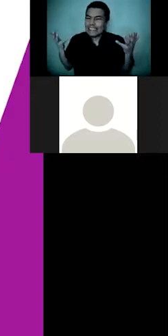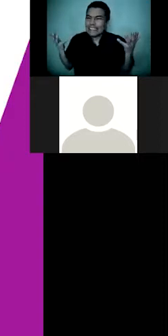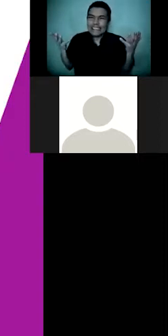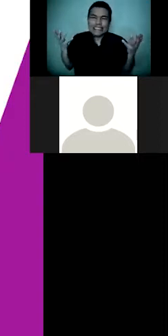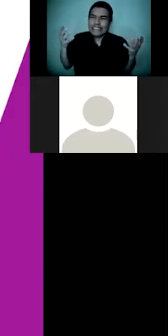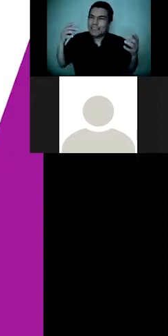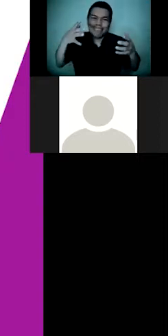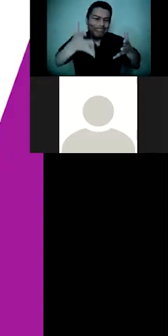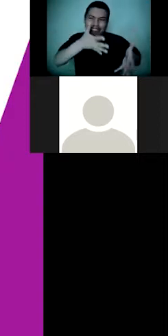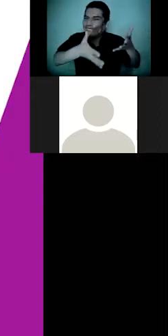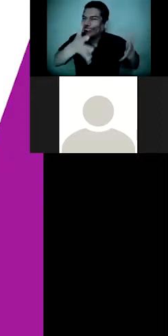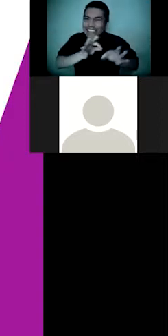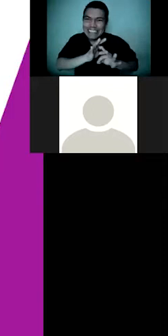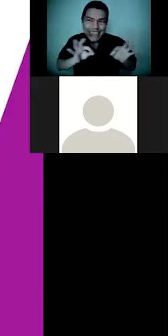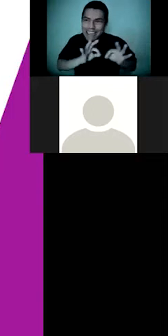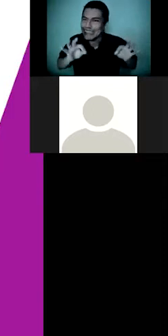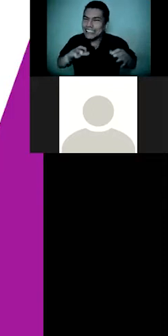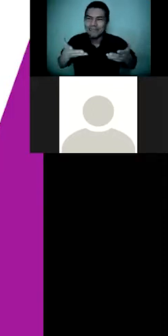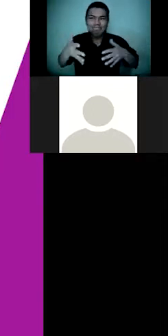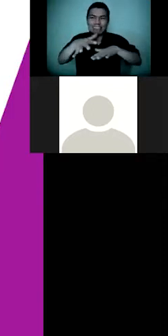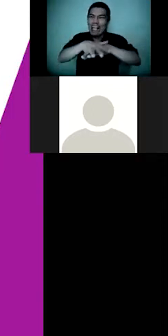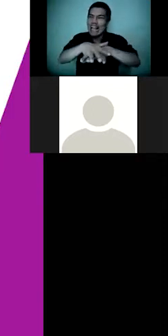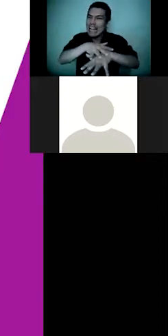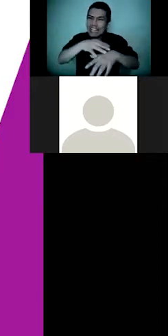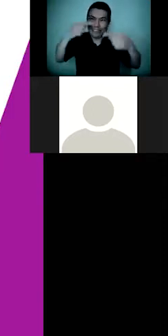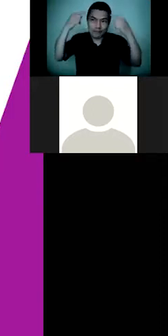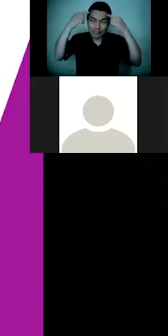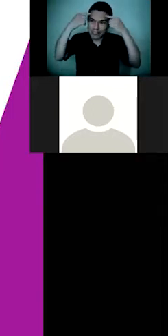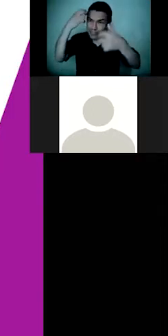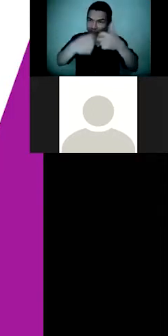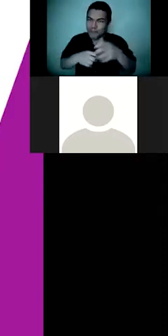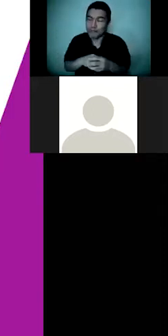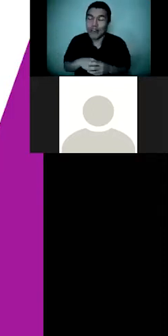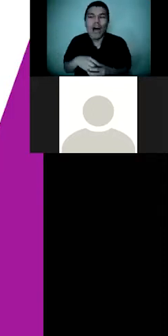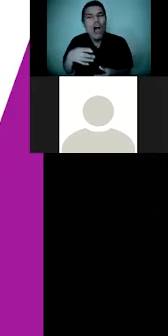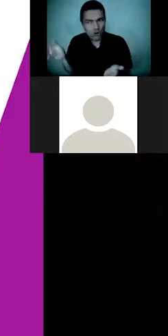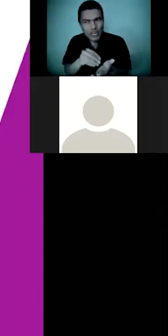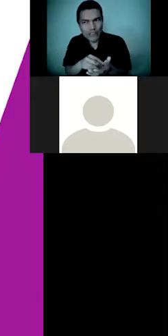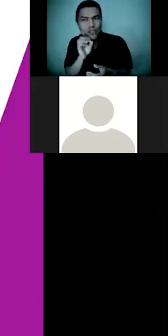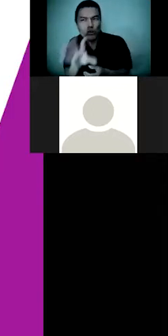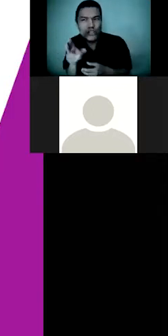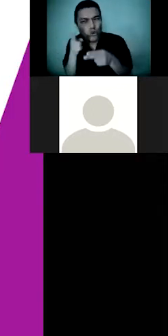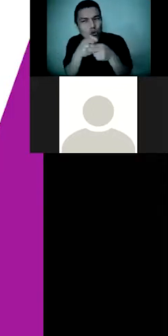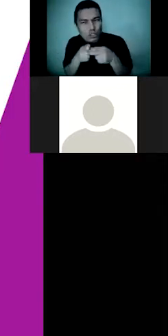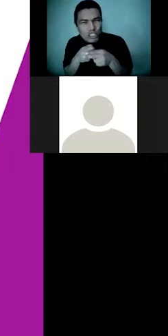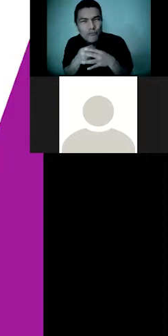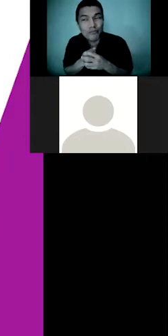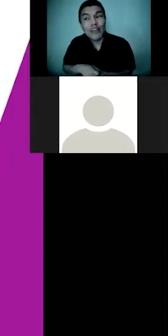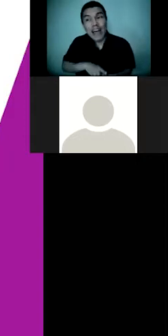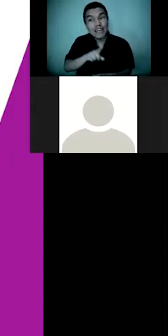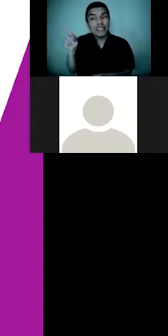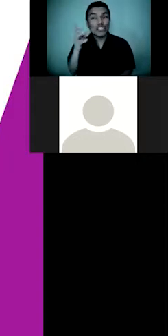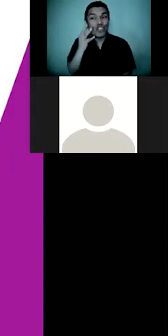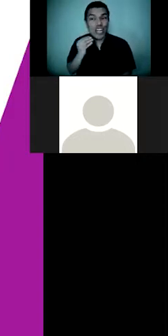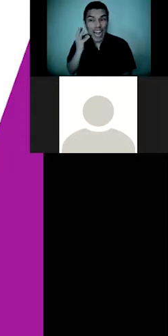Si es sordo, no le dan nada de señas y su cerebro tiene problemas. Otra vez les